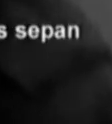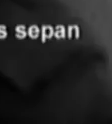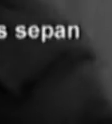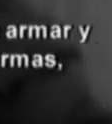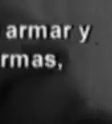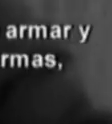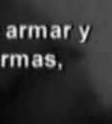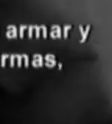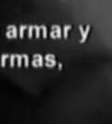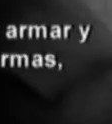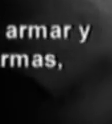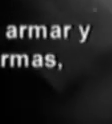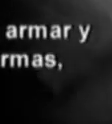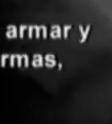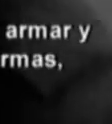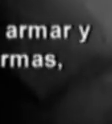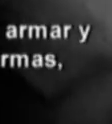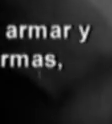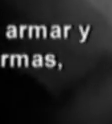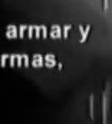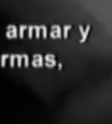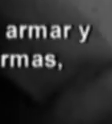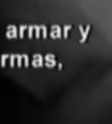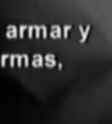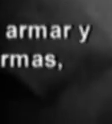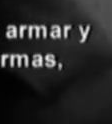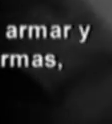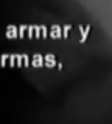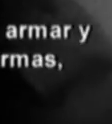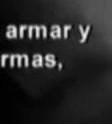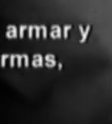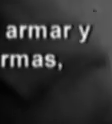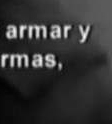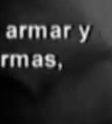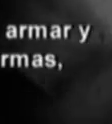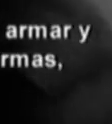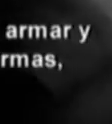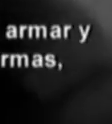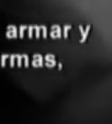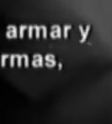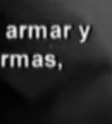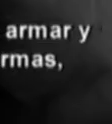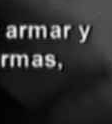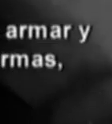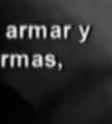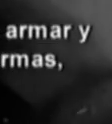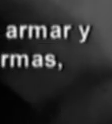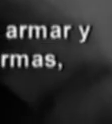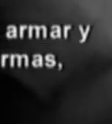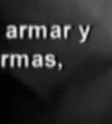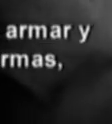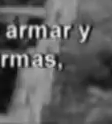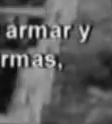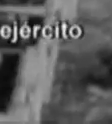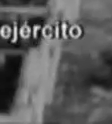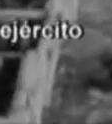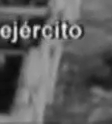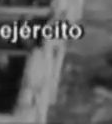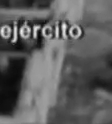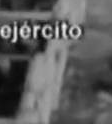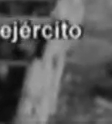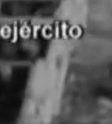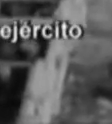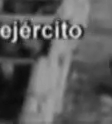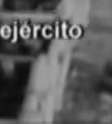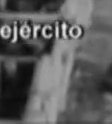por lo menos sepan el manejo de esas armas. Nosotros no tenemos ningún temor de armar y de enseñar al pueblo el manejo de las armas,